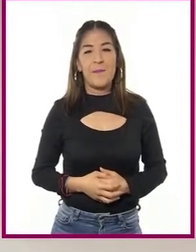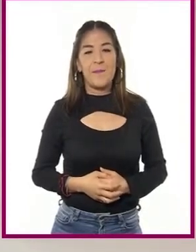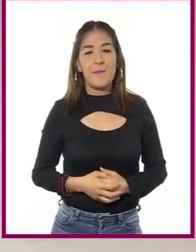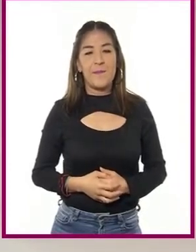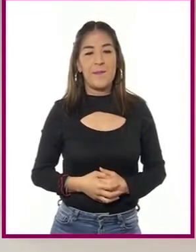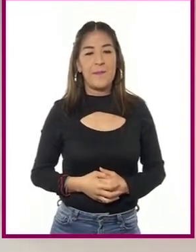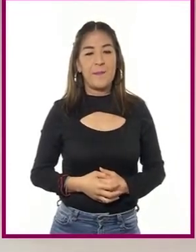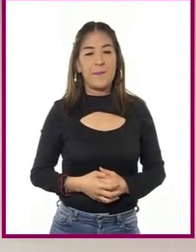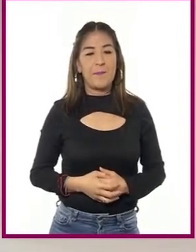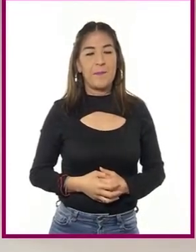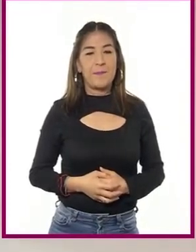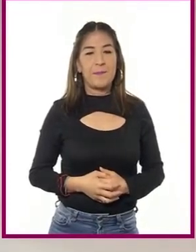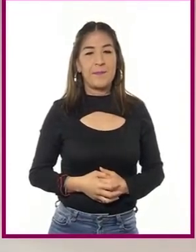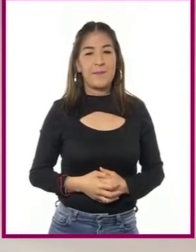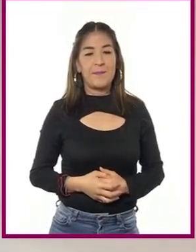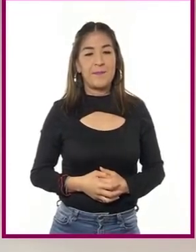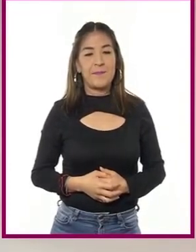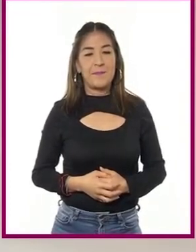Yolistli